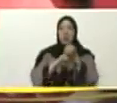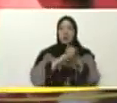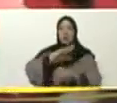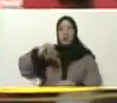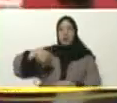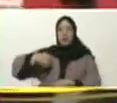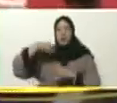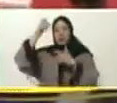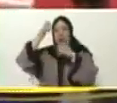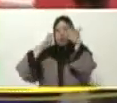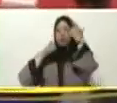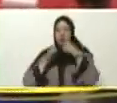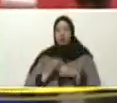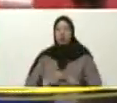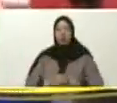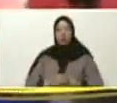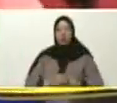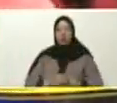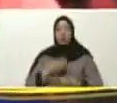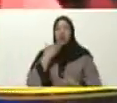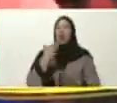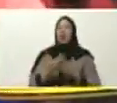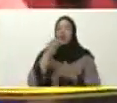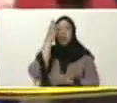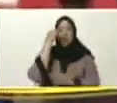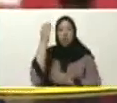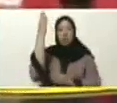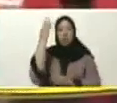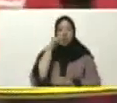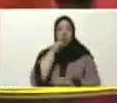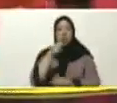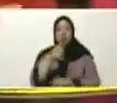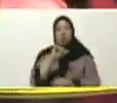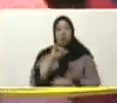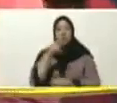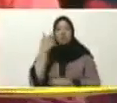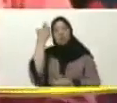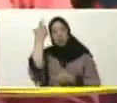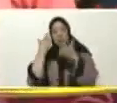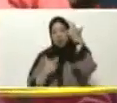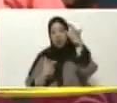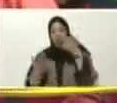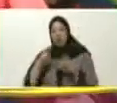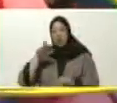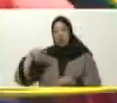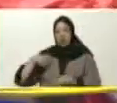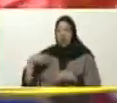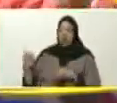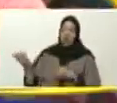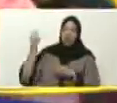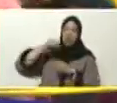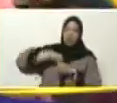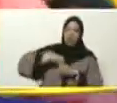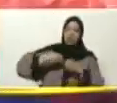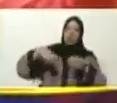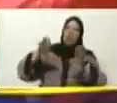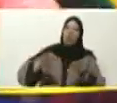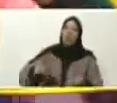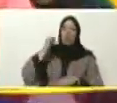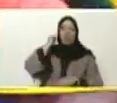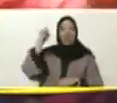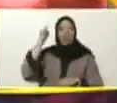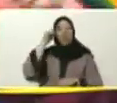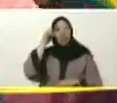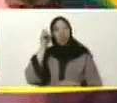nuestro comandante Hugo Chávez. Démosles gracias a Dios por haber tenido un Chávez entre nosotros, porque nos haya dejado sus ideas,